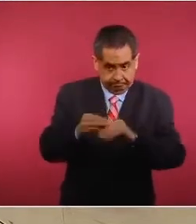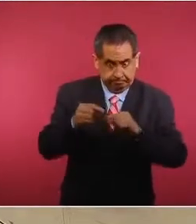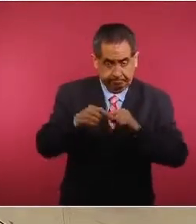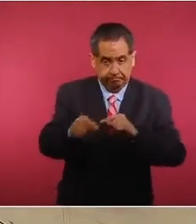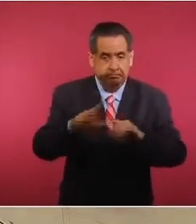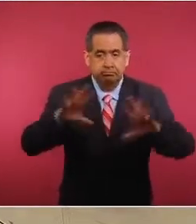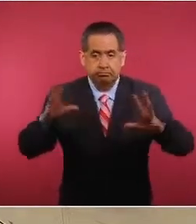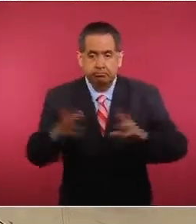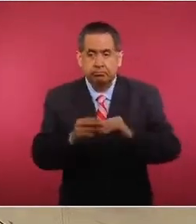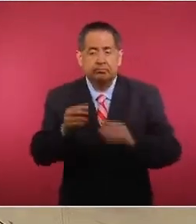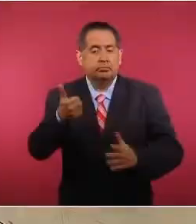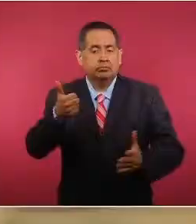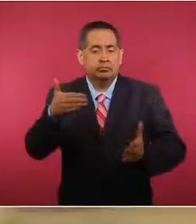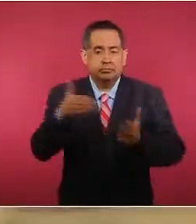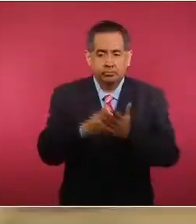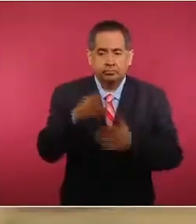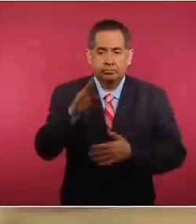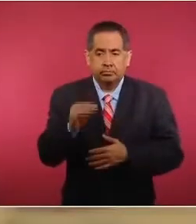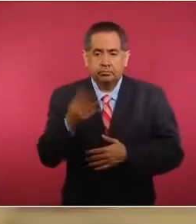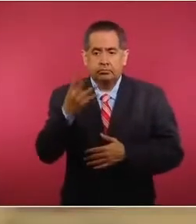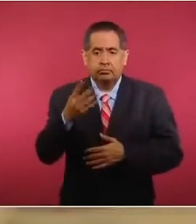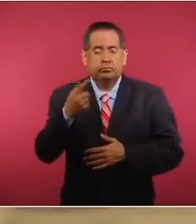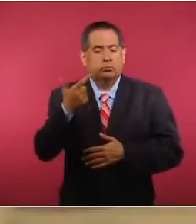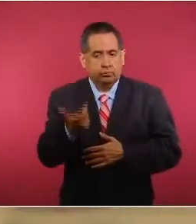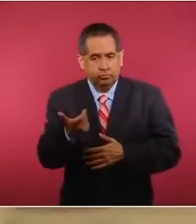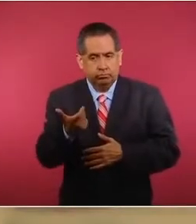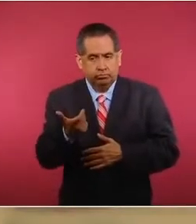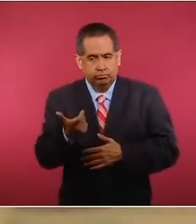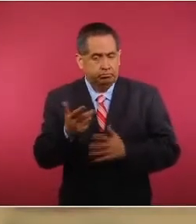de 6,094 millones de pesos.